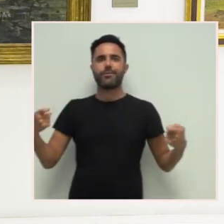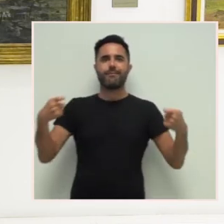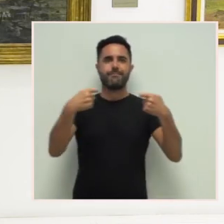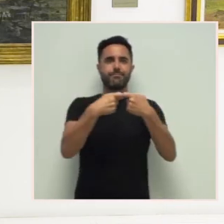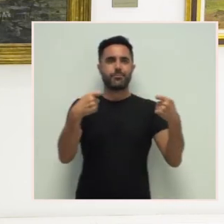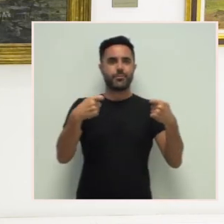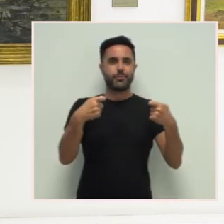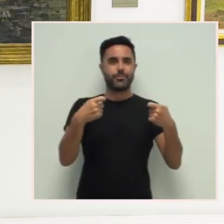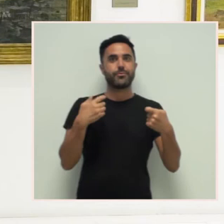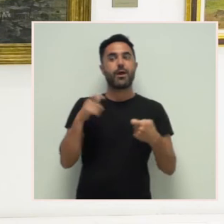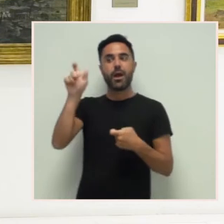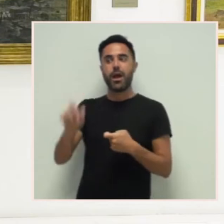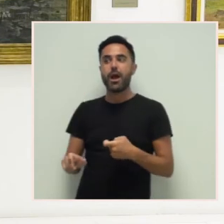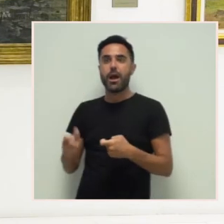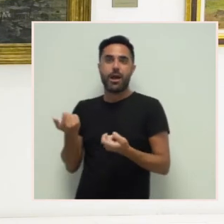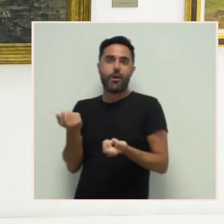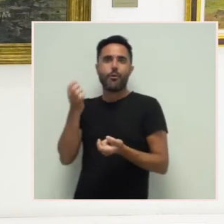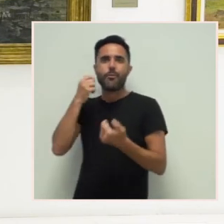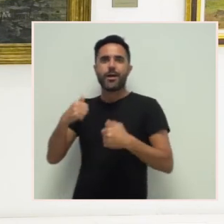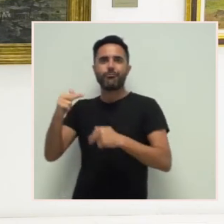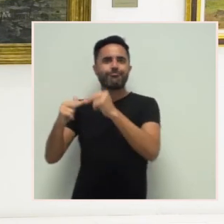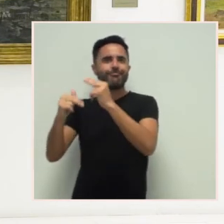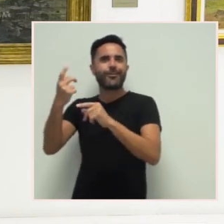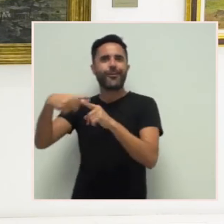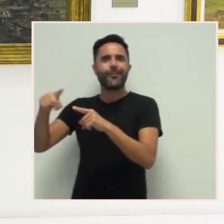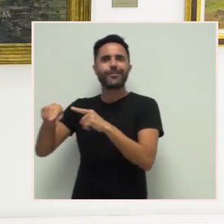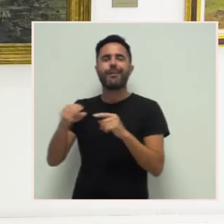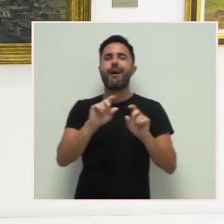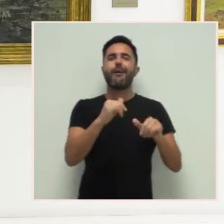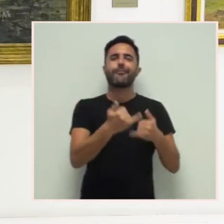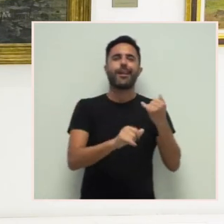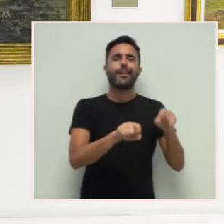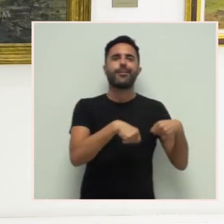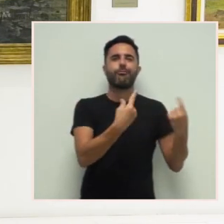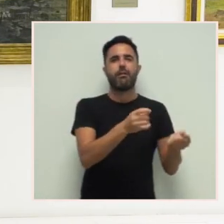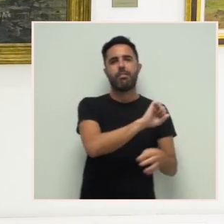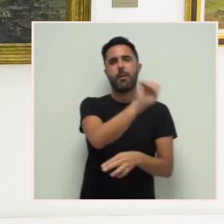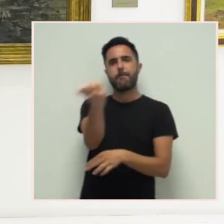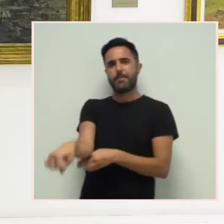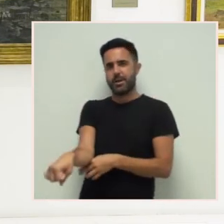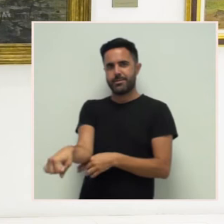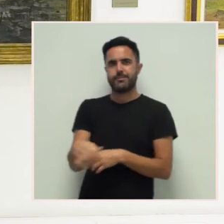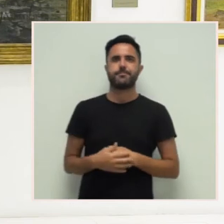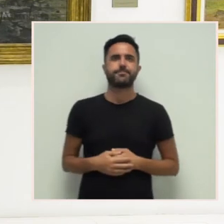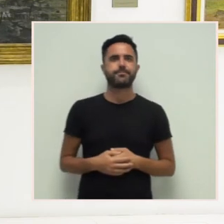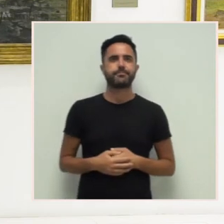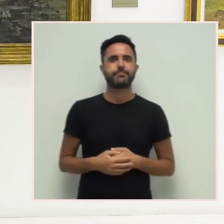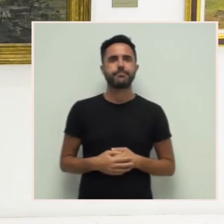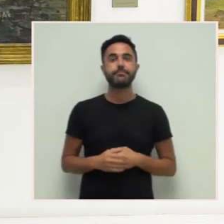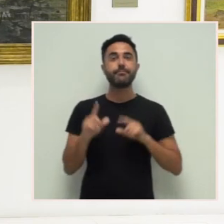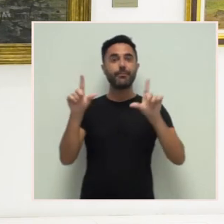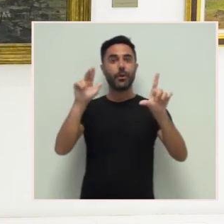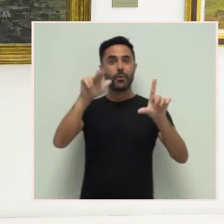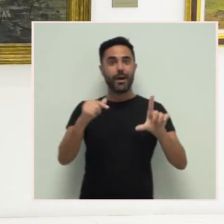acaba impoñéndose á obra do propio ser humano. É unha obra que pinta, como vos dicía, na década dos